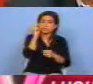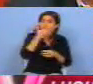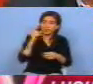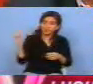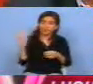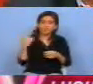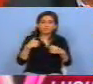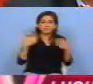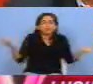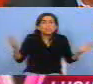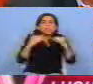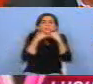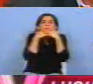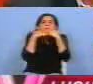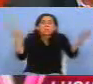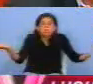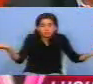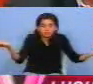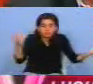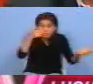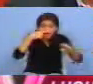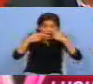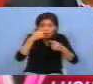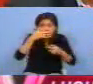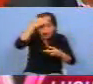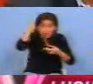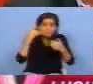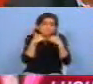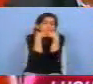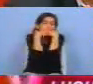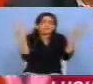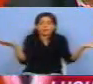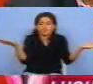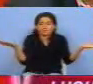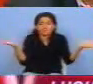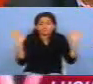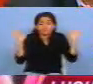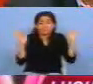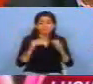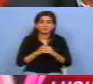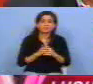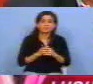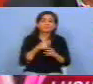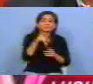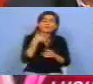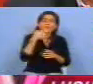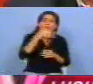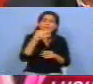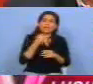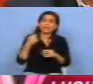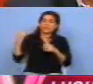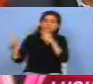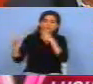sin cuidado una cosa más bueno lipino que no s Es verdad Es verdad que somos